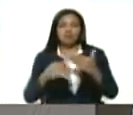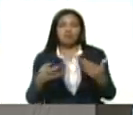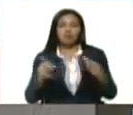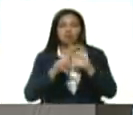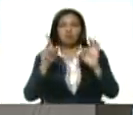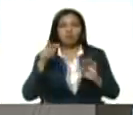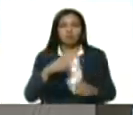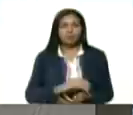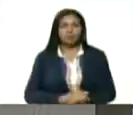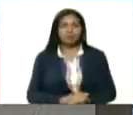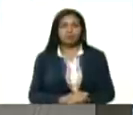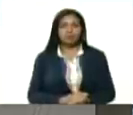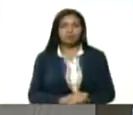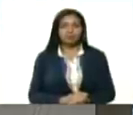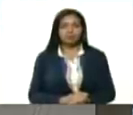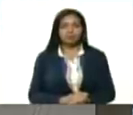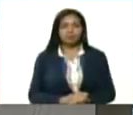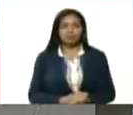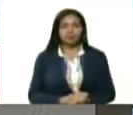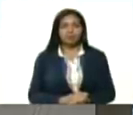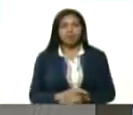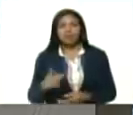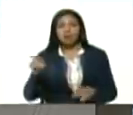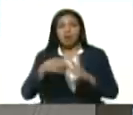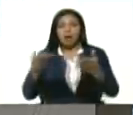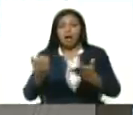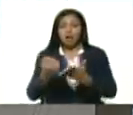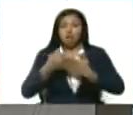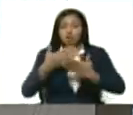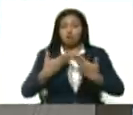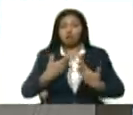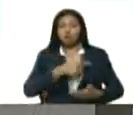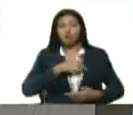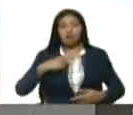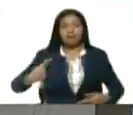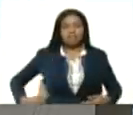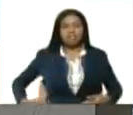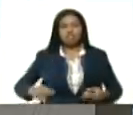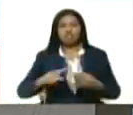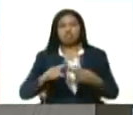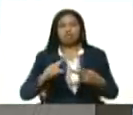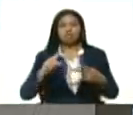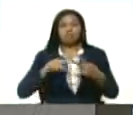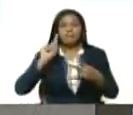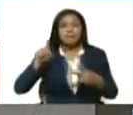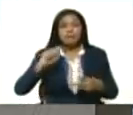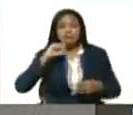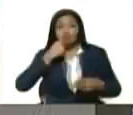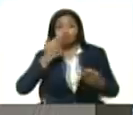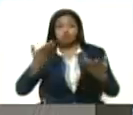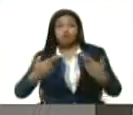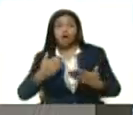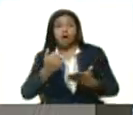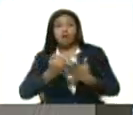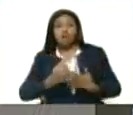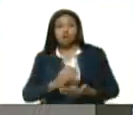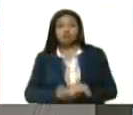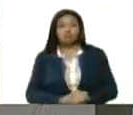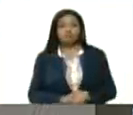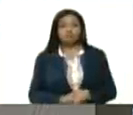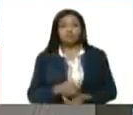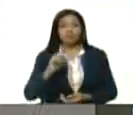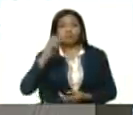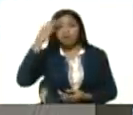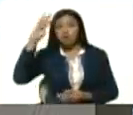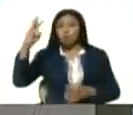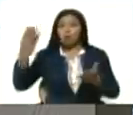llegado generosamente de la República Popular China, de la República Federativa de Rusia, de los hermanos de la República de